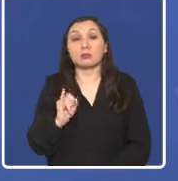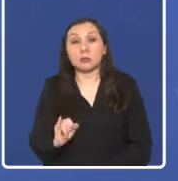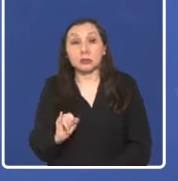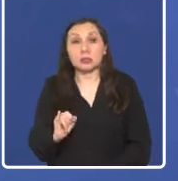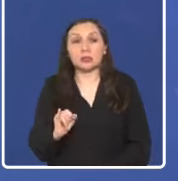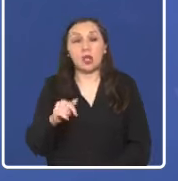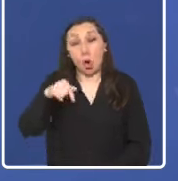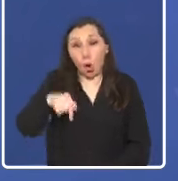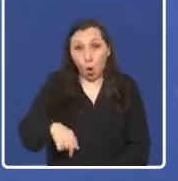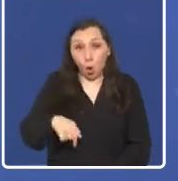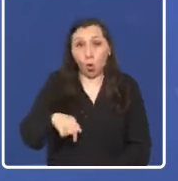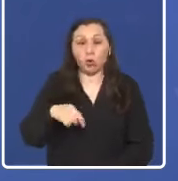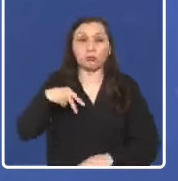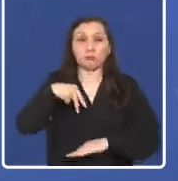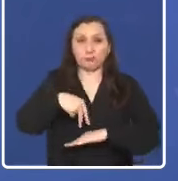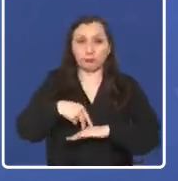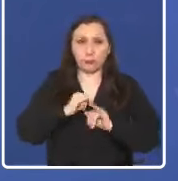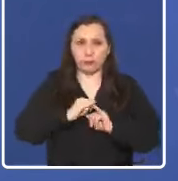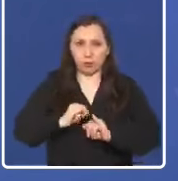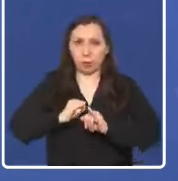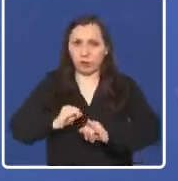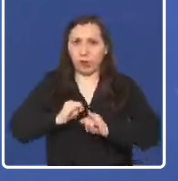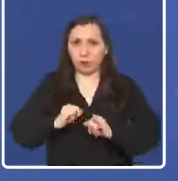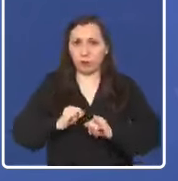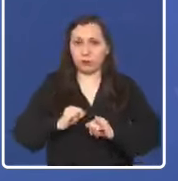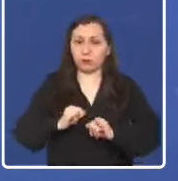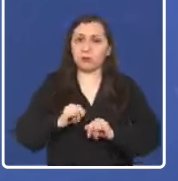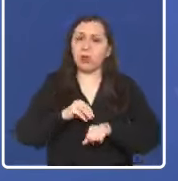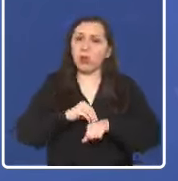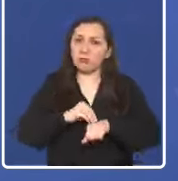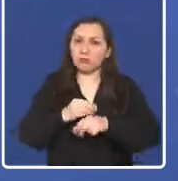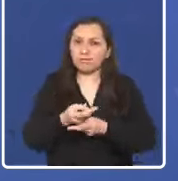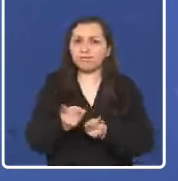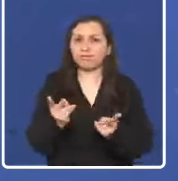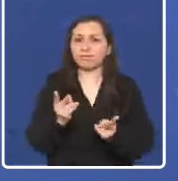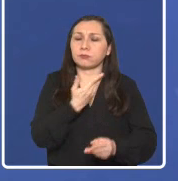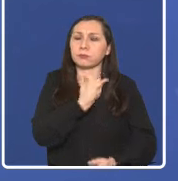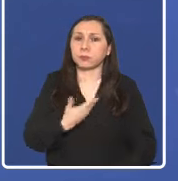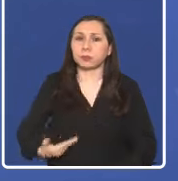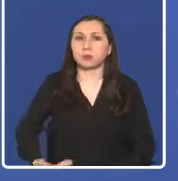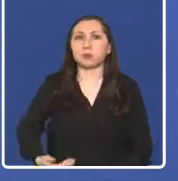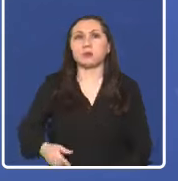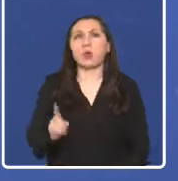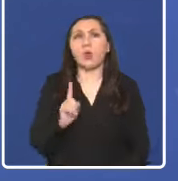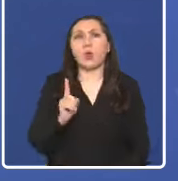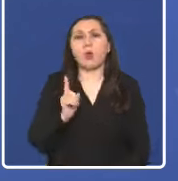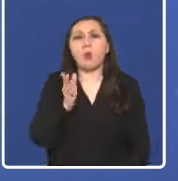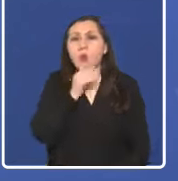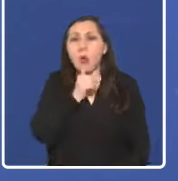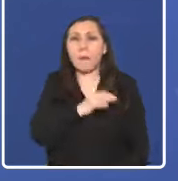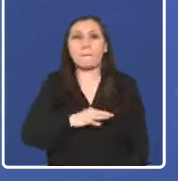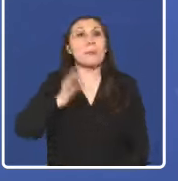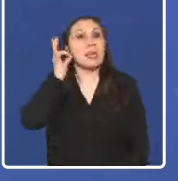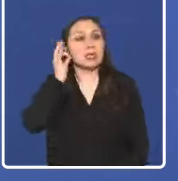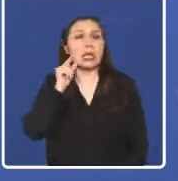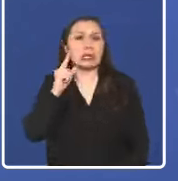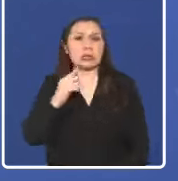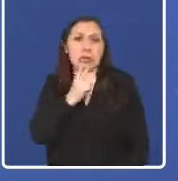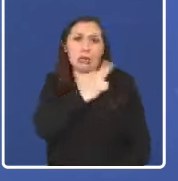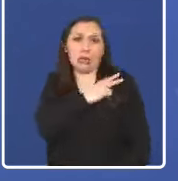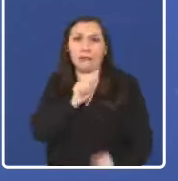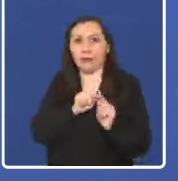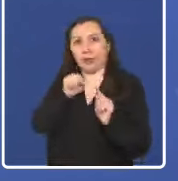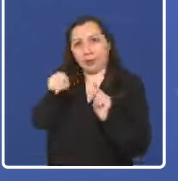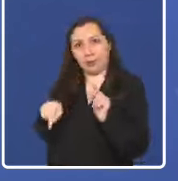finalmente que hoy usted esté aquí entregando esta información, ¿es una señal también por parte del Ejecutivo de que no esté finalmente la ministra, entiendo que ella es la superior jerárquica